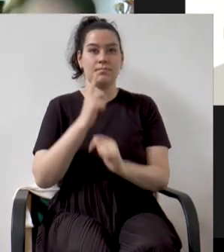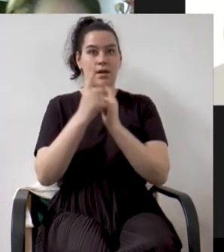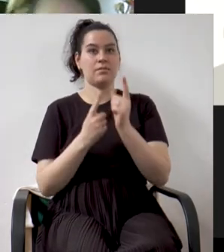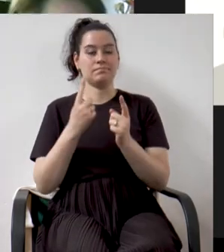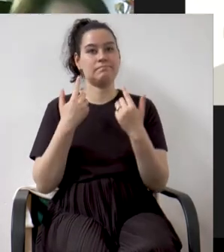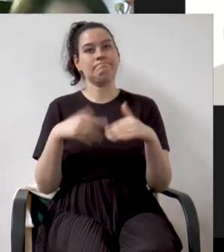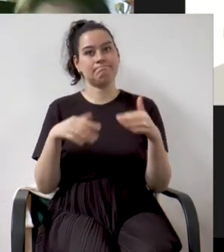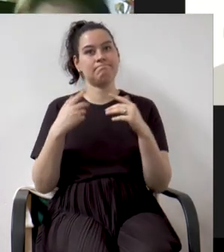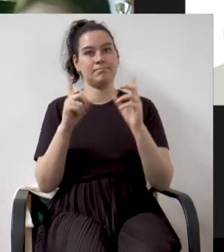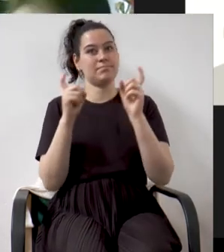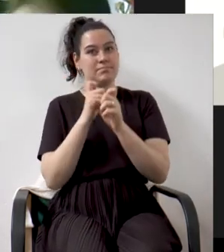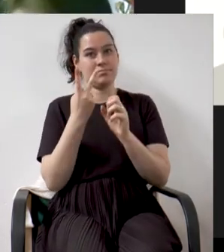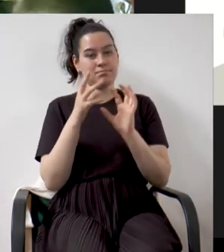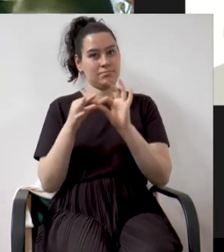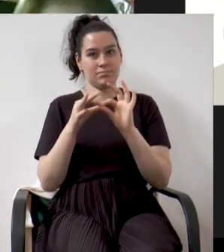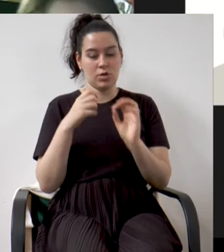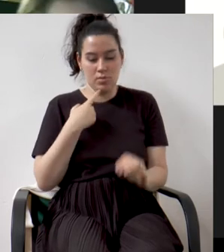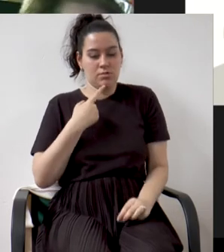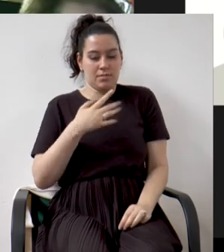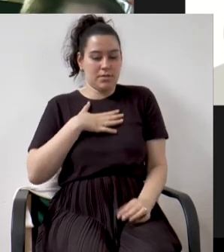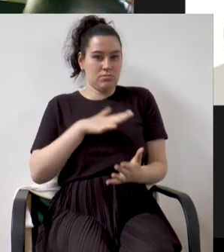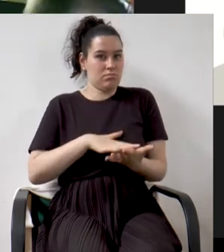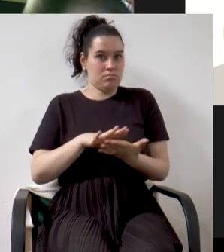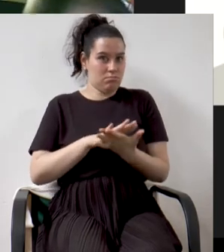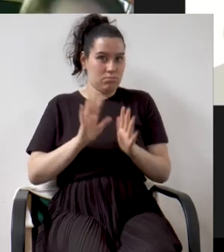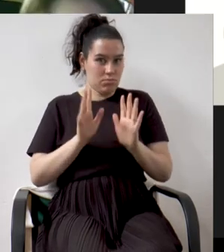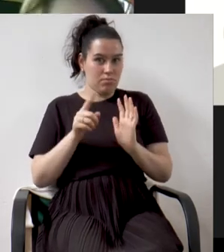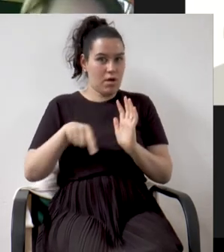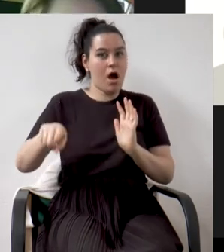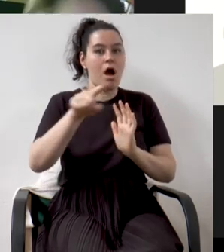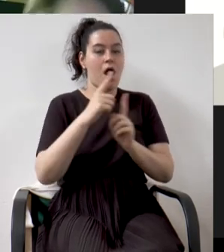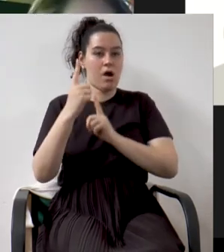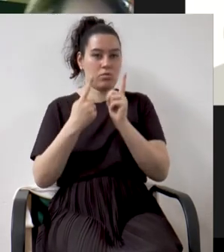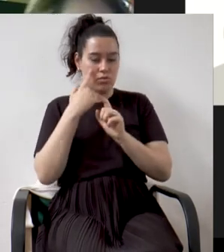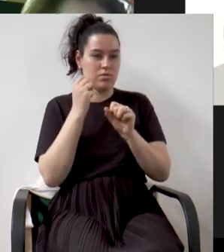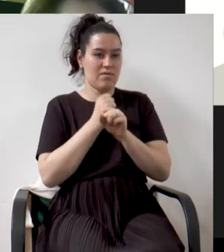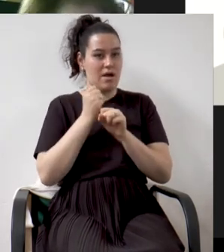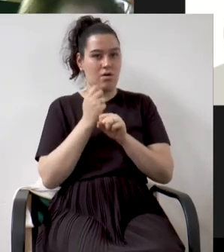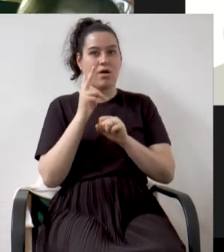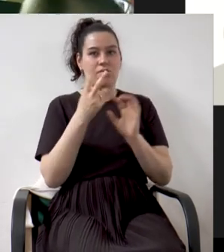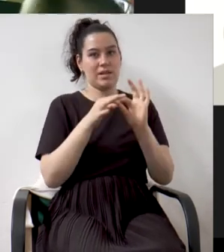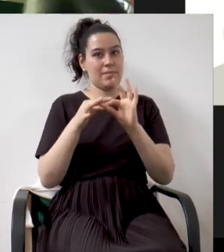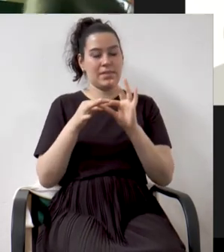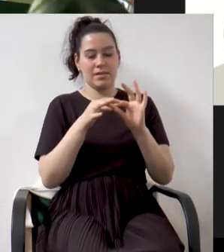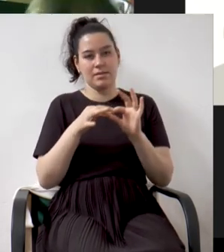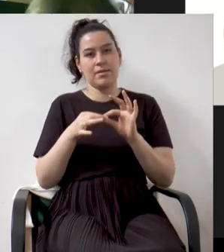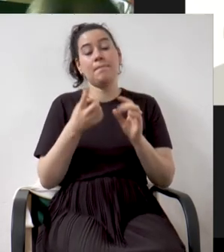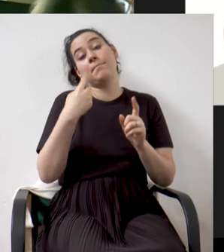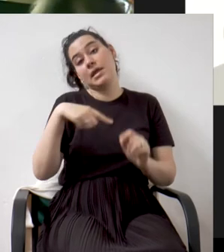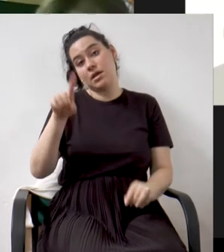normal. Yo no puedo decir por mí, por el lado de música siempre trabajé con doble dependencia, aún no impuesta y nunca me molestó.